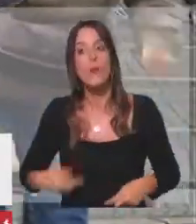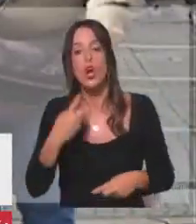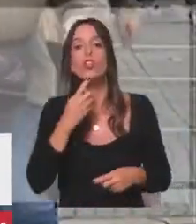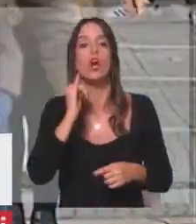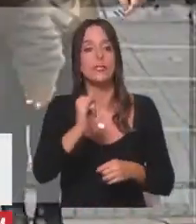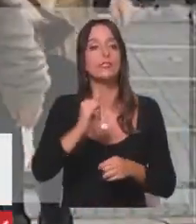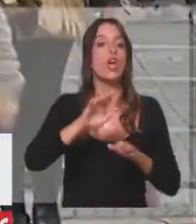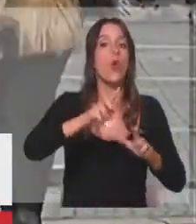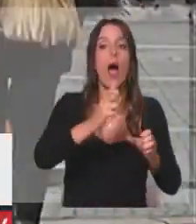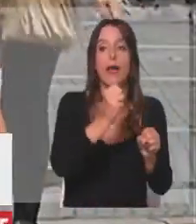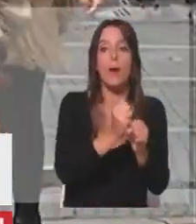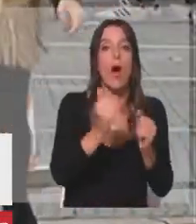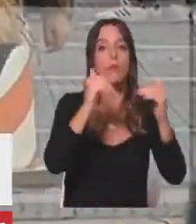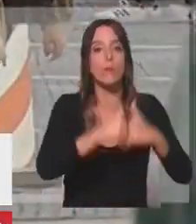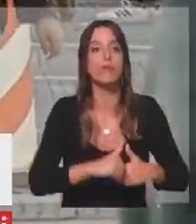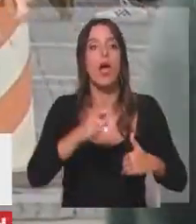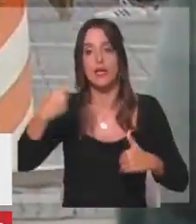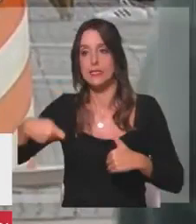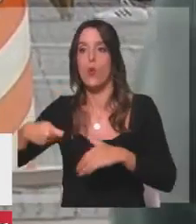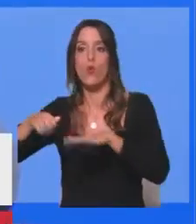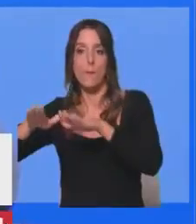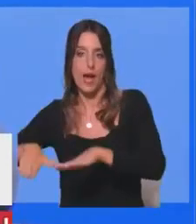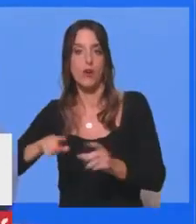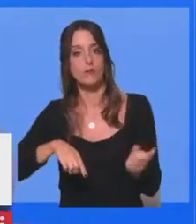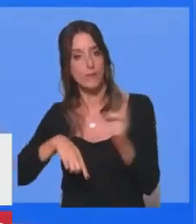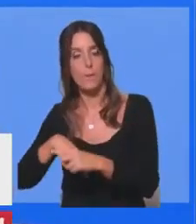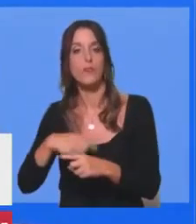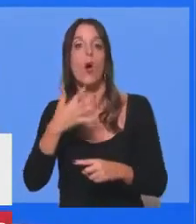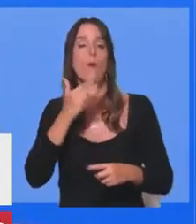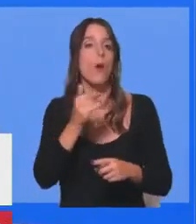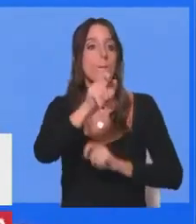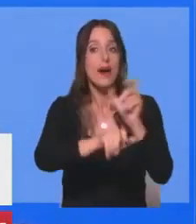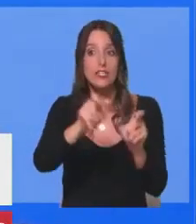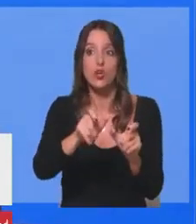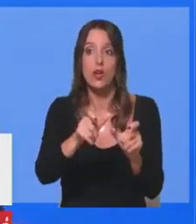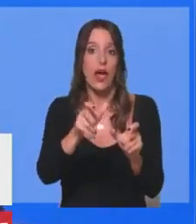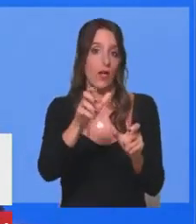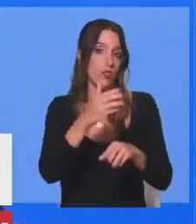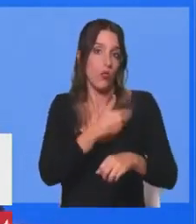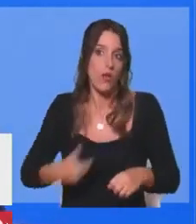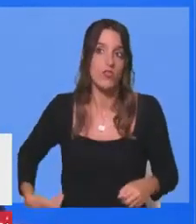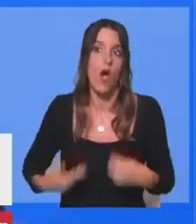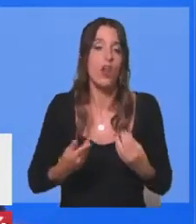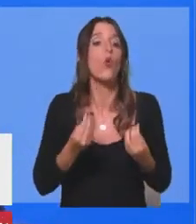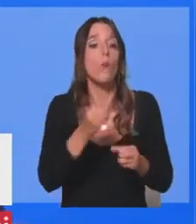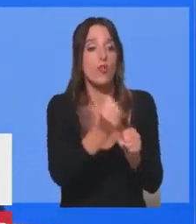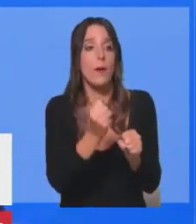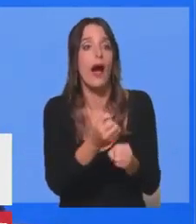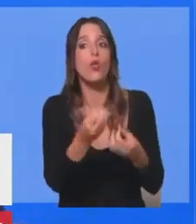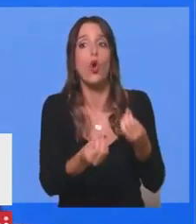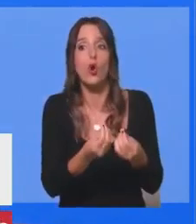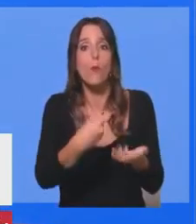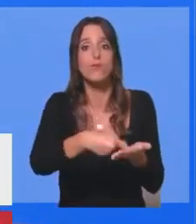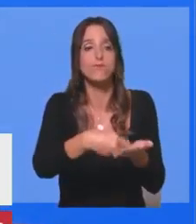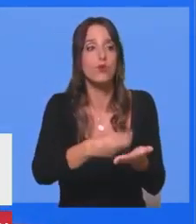paro para sectores afectados por la emergencia sanitaria. El empleador puede enviar a seguro de paro a un trabajador